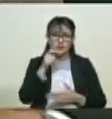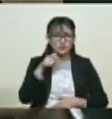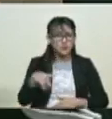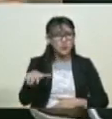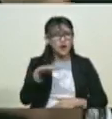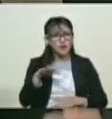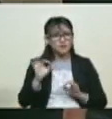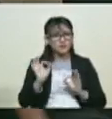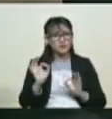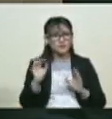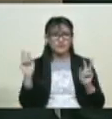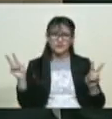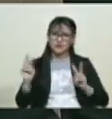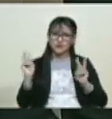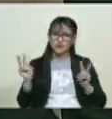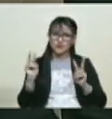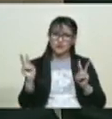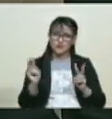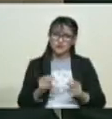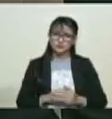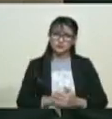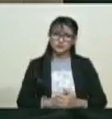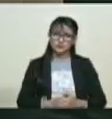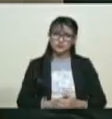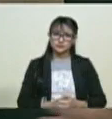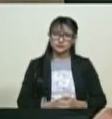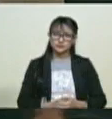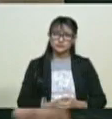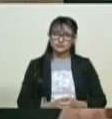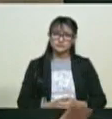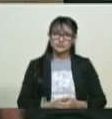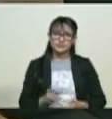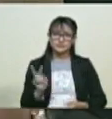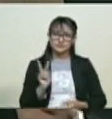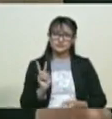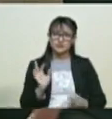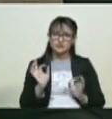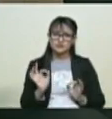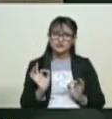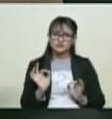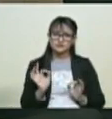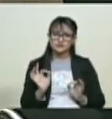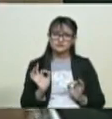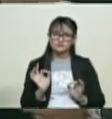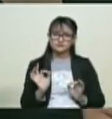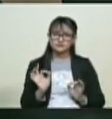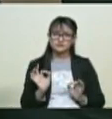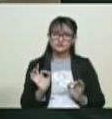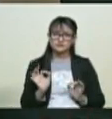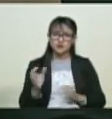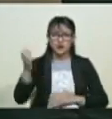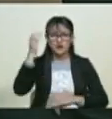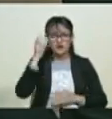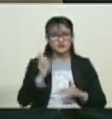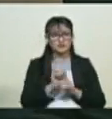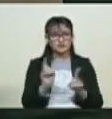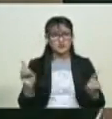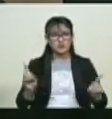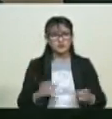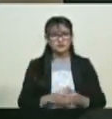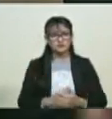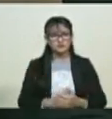heroico victorioso venezuela definitivamente se ha convertido en los reyes de la democracia